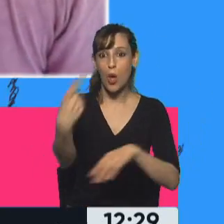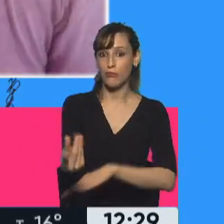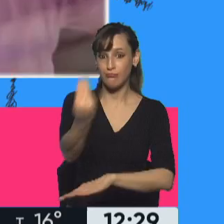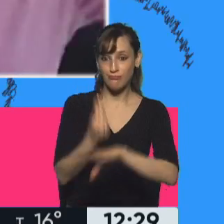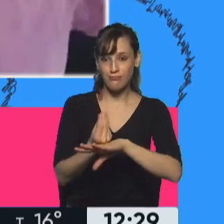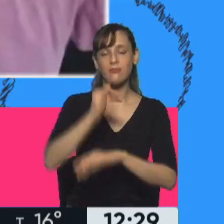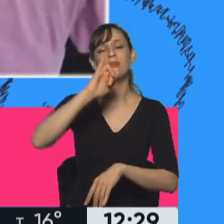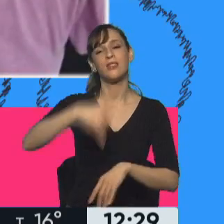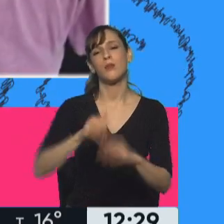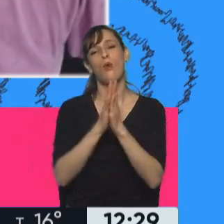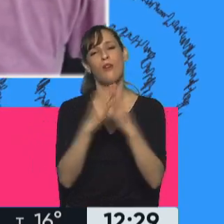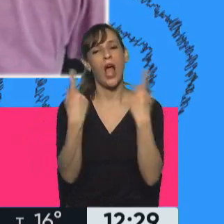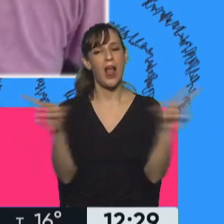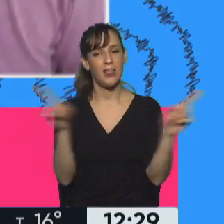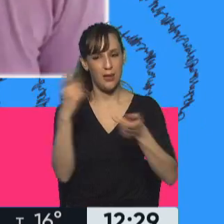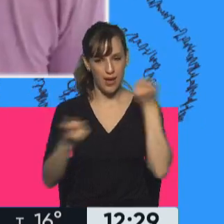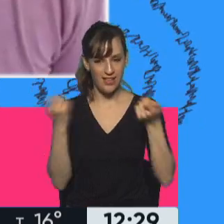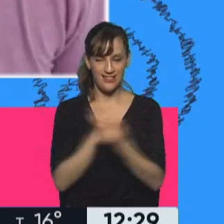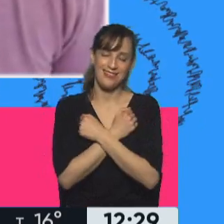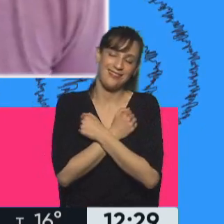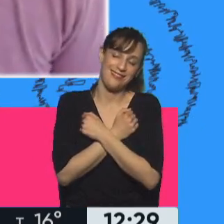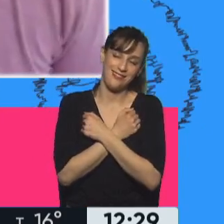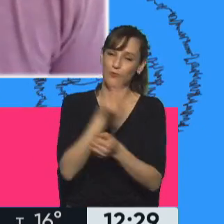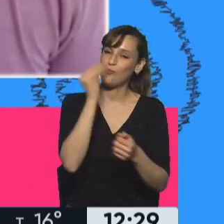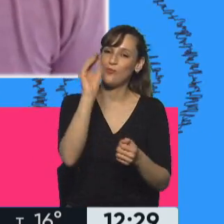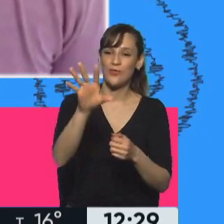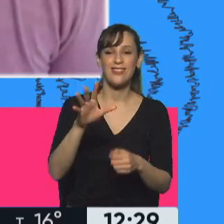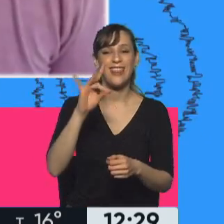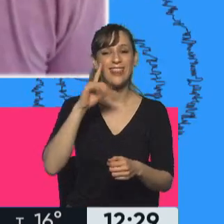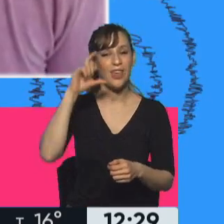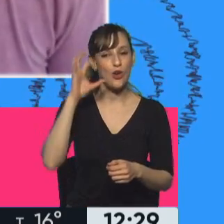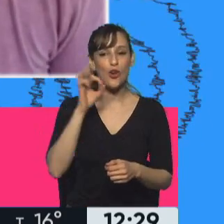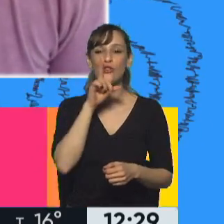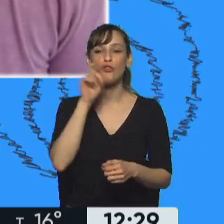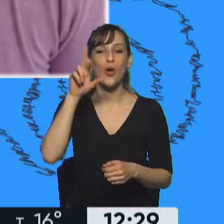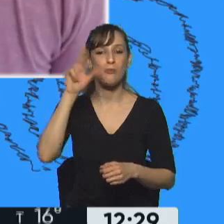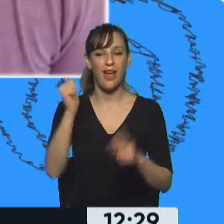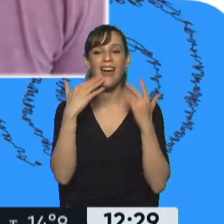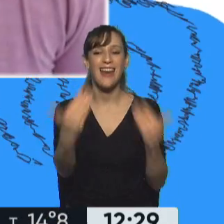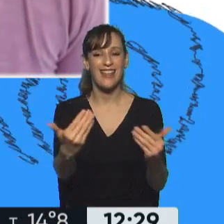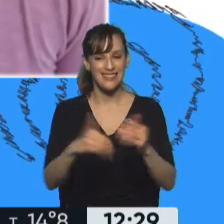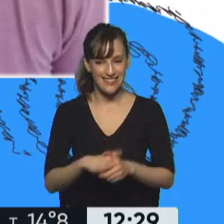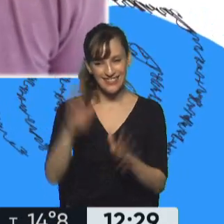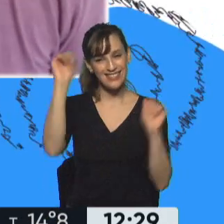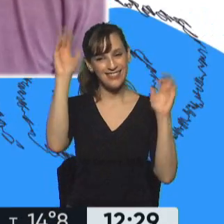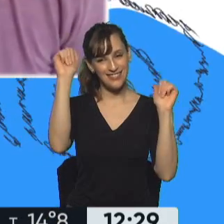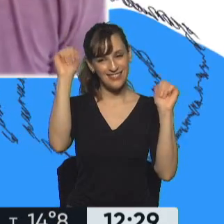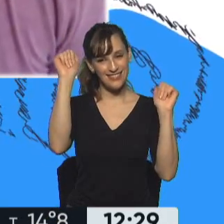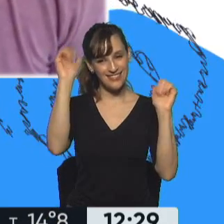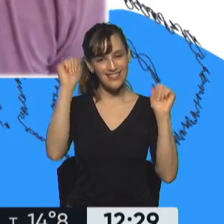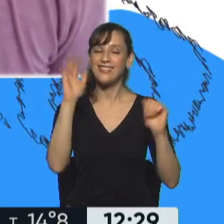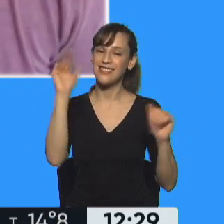Por favor, y vamos y cantamos y bailamos. Los quiero. Un beso hasta grande. Chau, Diego Topa. Gracias, ¿eh? Gracias, Diego.